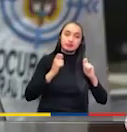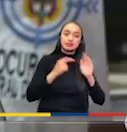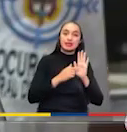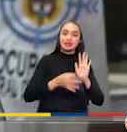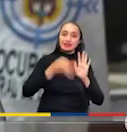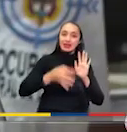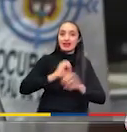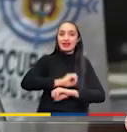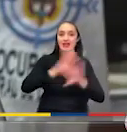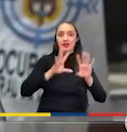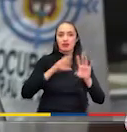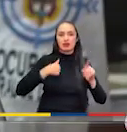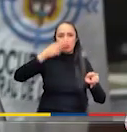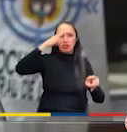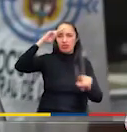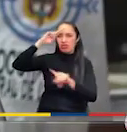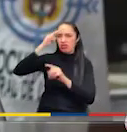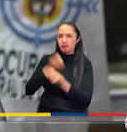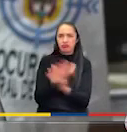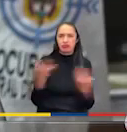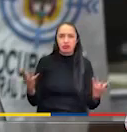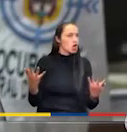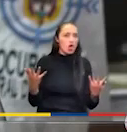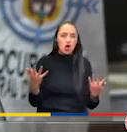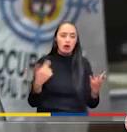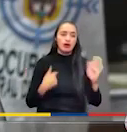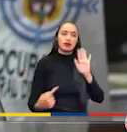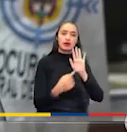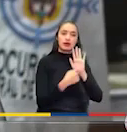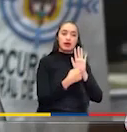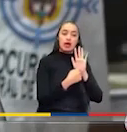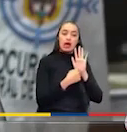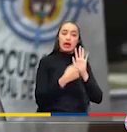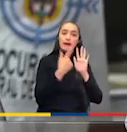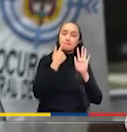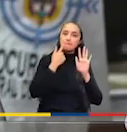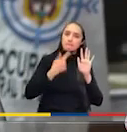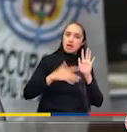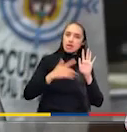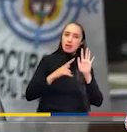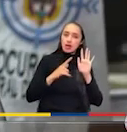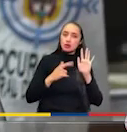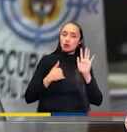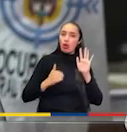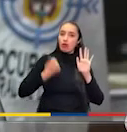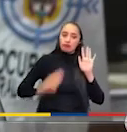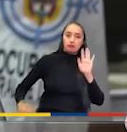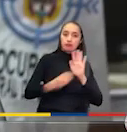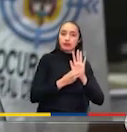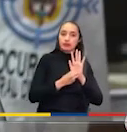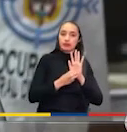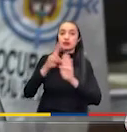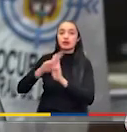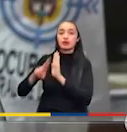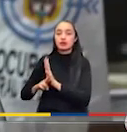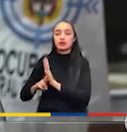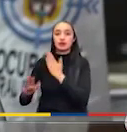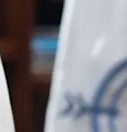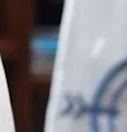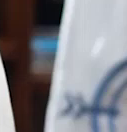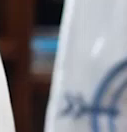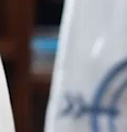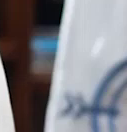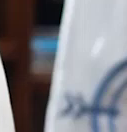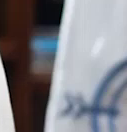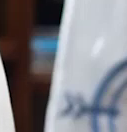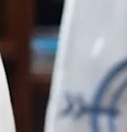sin que quepa la pretensión de que tales vacíos pueden ser llenados mediante reglamentación del Ejecutivo